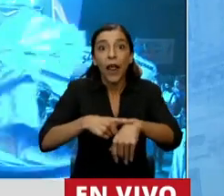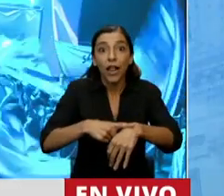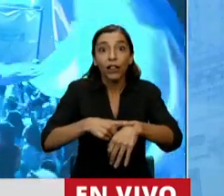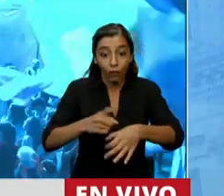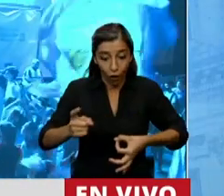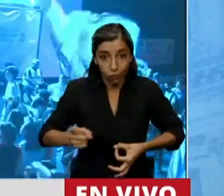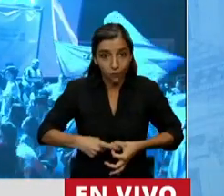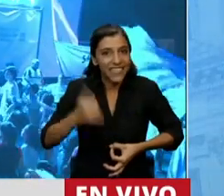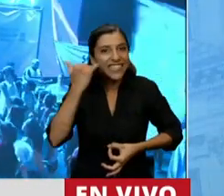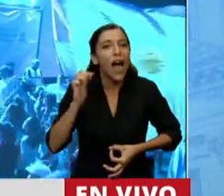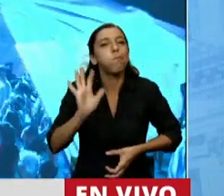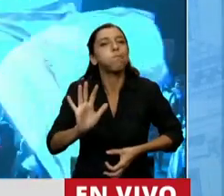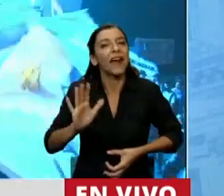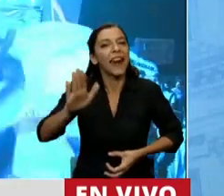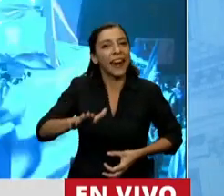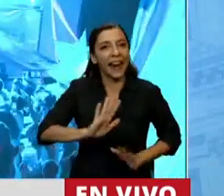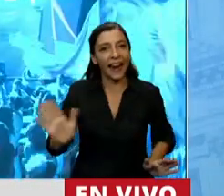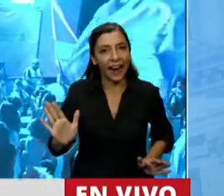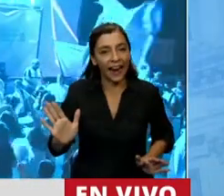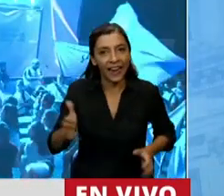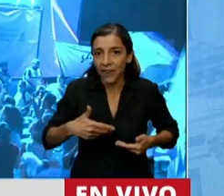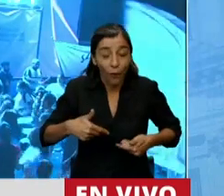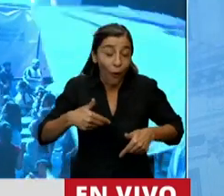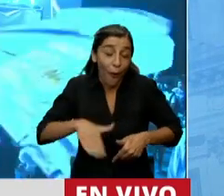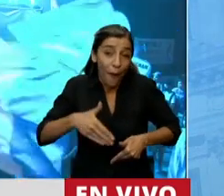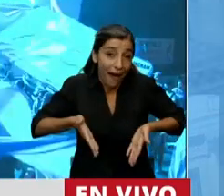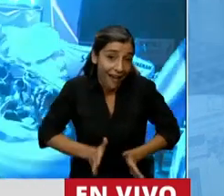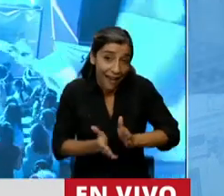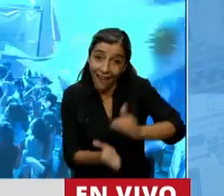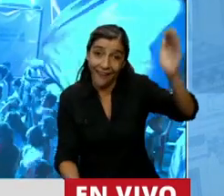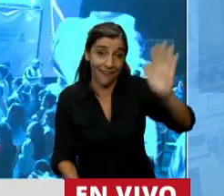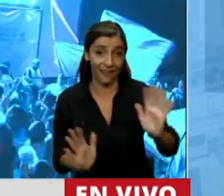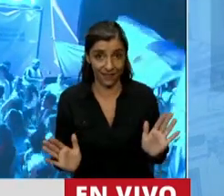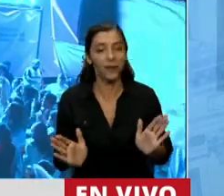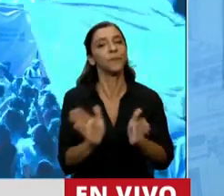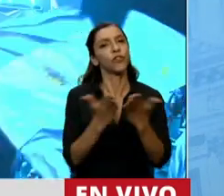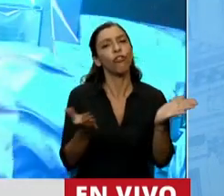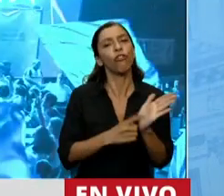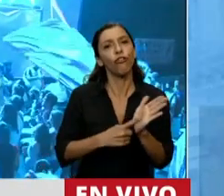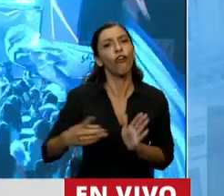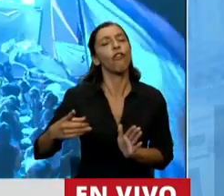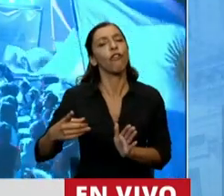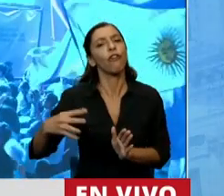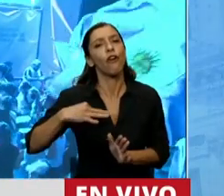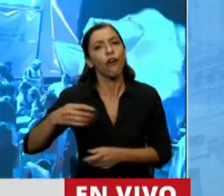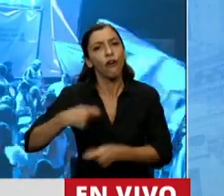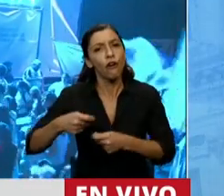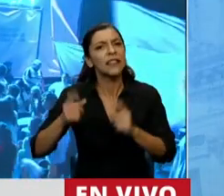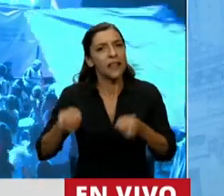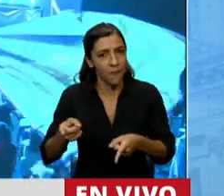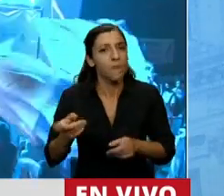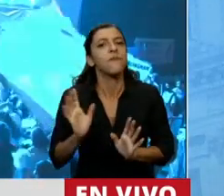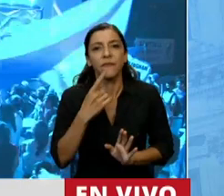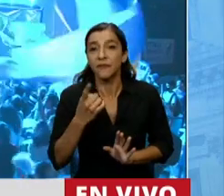concepción. Asimismo, el reciente Código Civil y Comercial dispone que el comienzo de la existencia